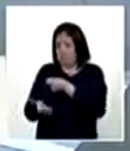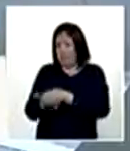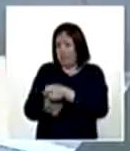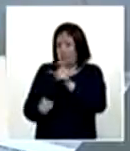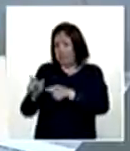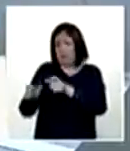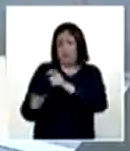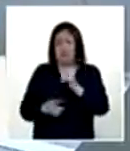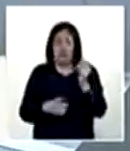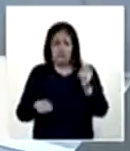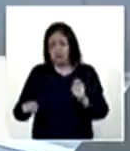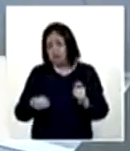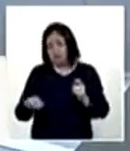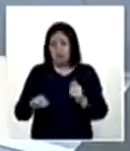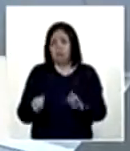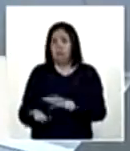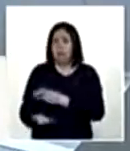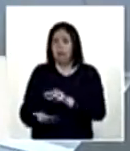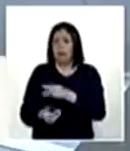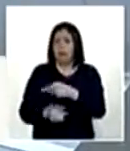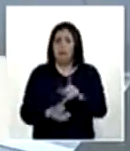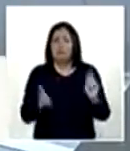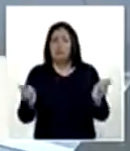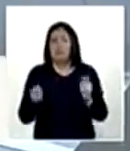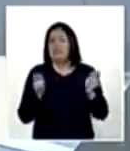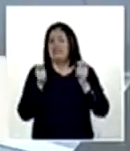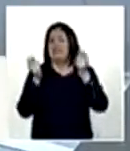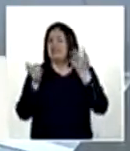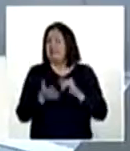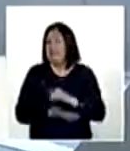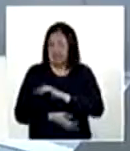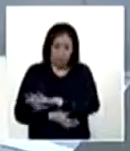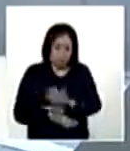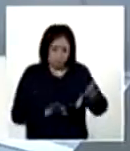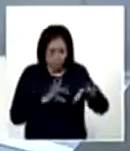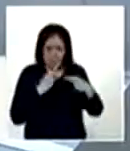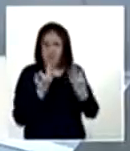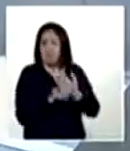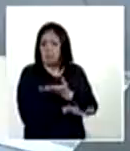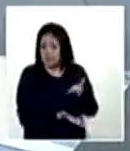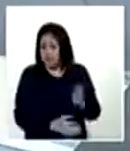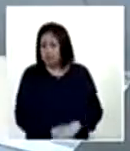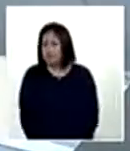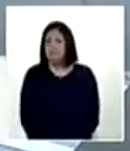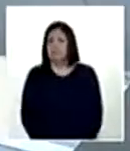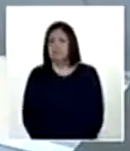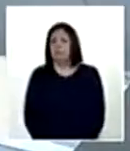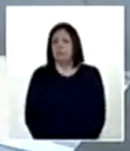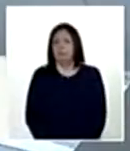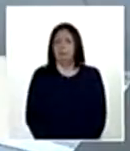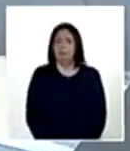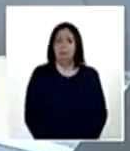cada una de las tumbas, ¿no? Para celebrar de una forma así con sus familiares, ¿no?